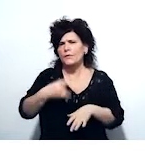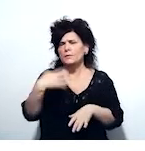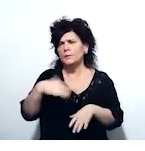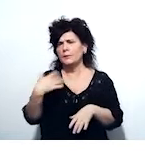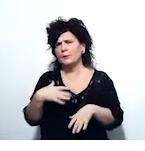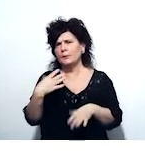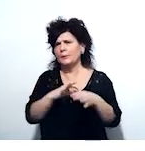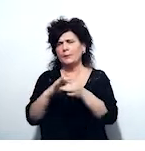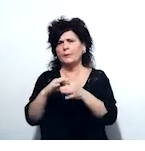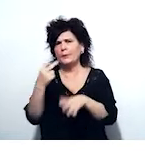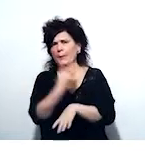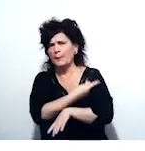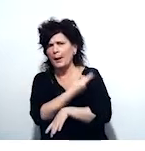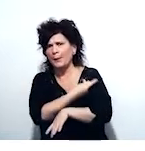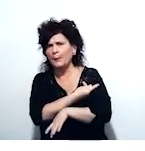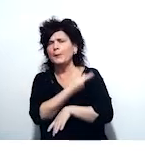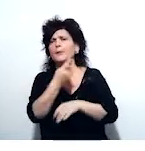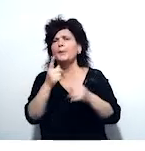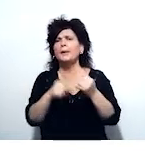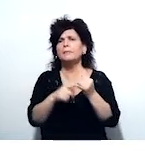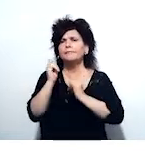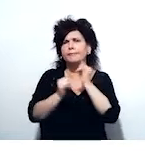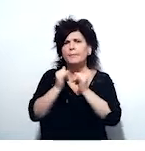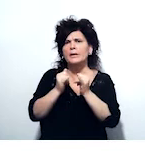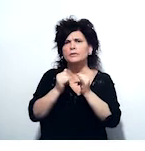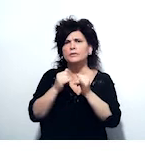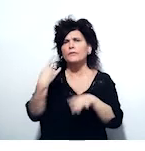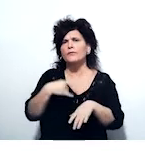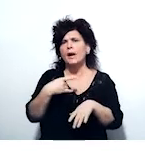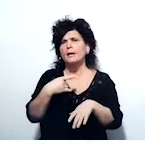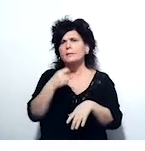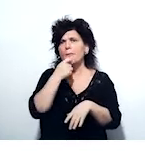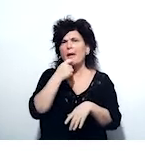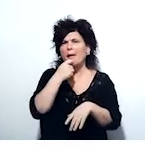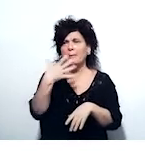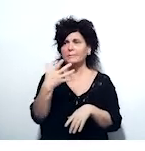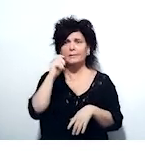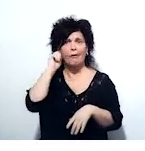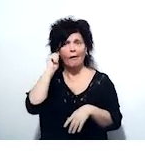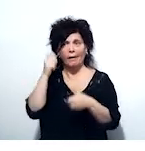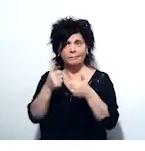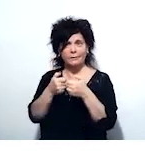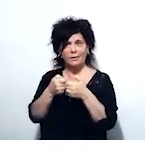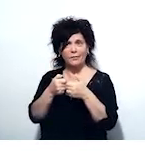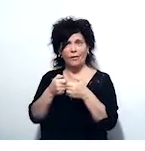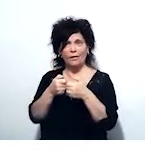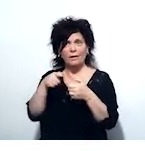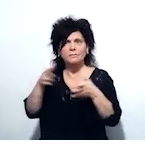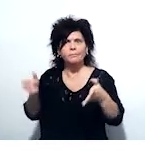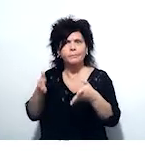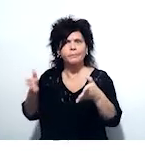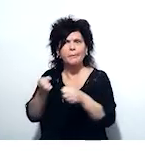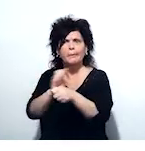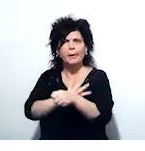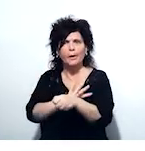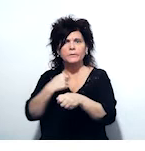por el tema vacunas, noticias falsas como que 5G, la telefonía móvil promueve el COVID.